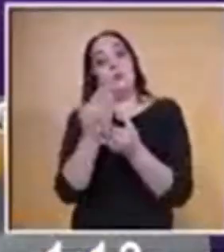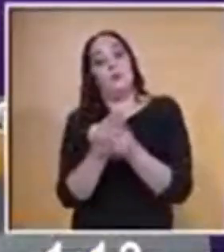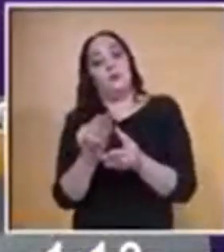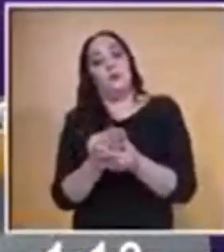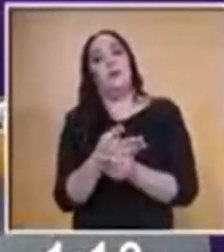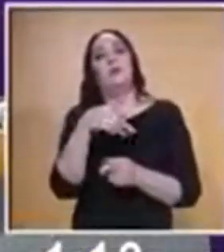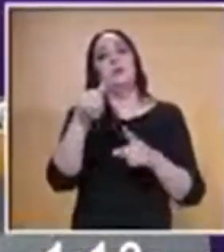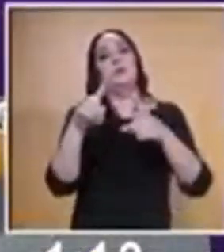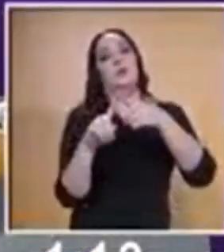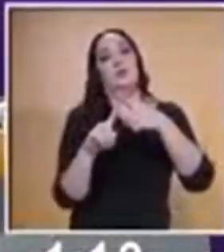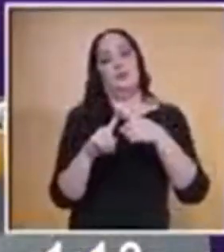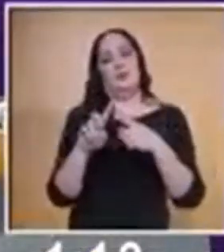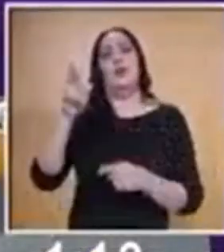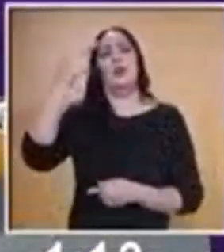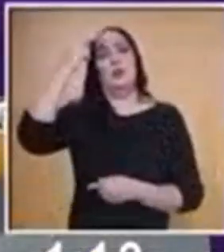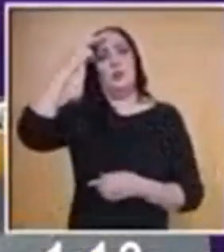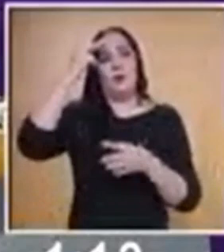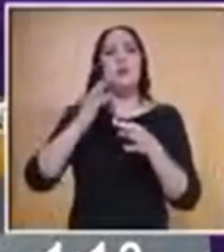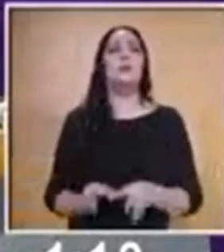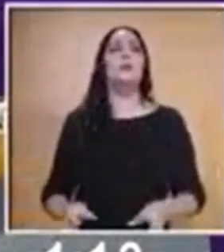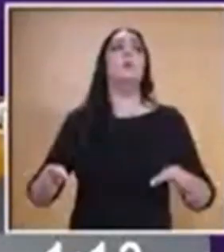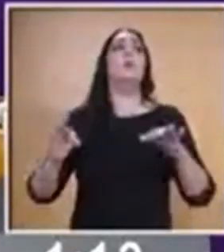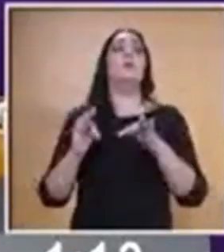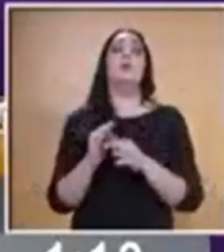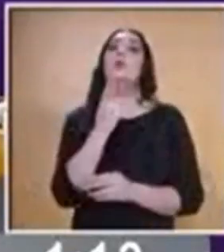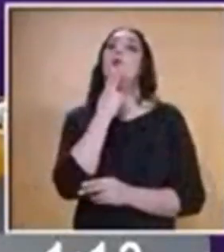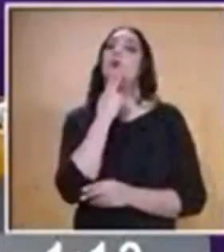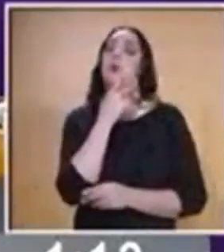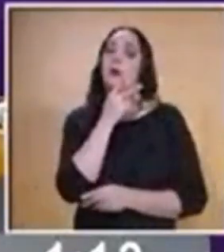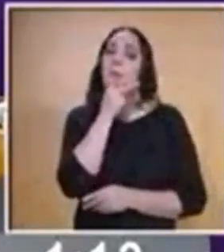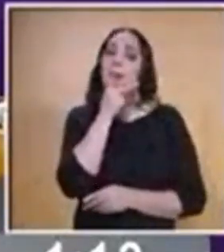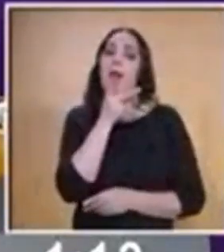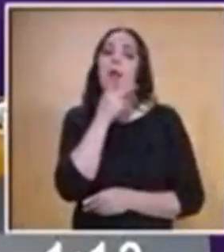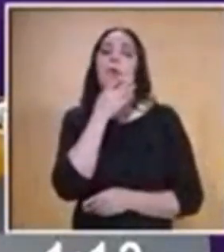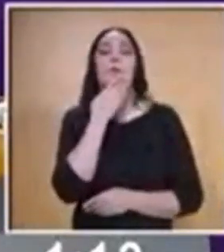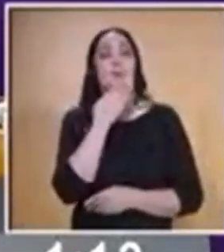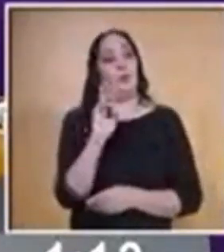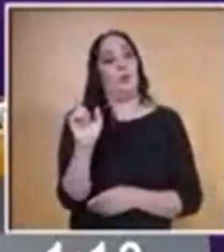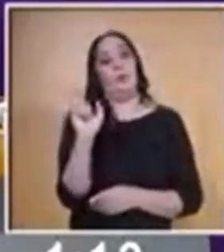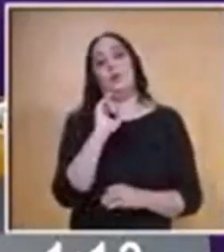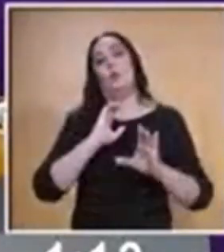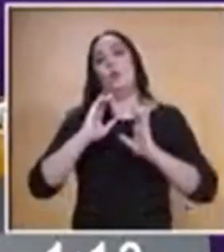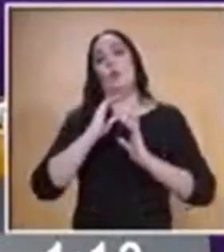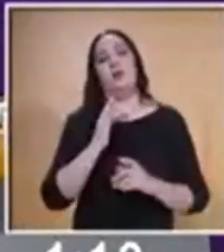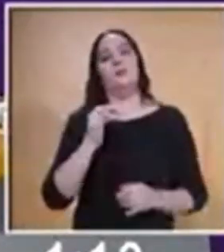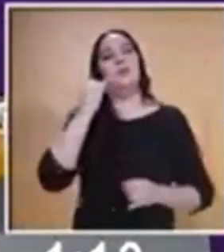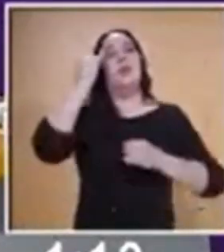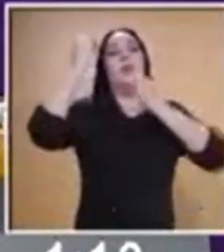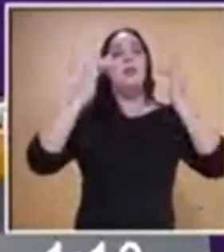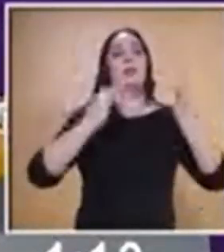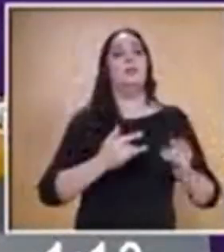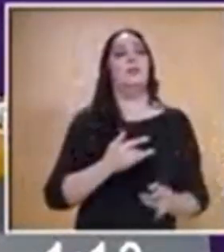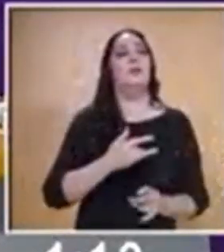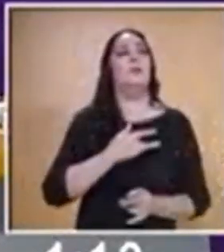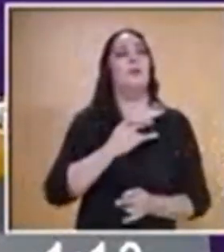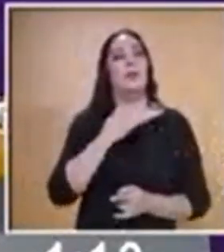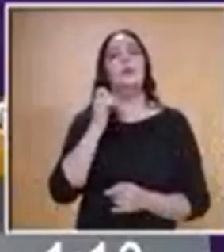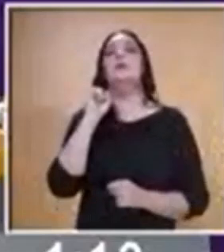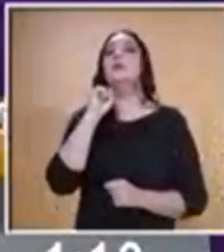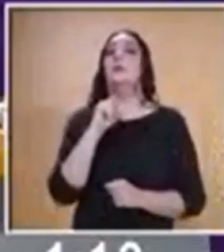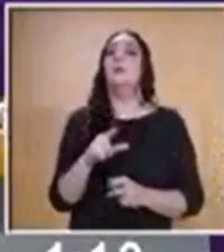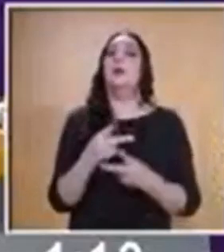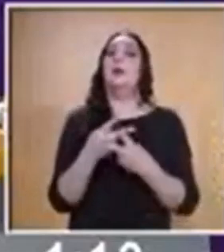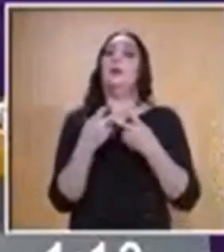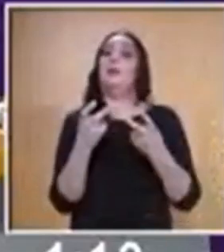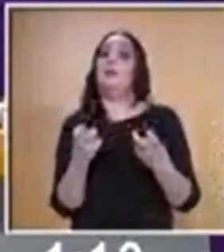Recuerda que es importante emplear un vocabulario apropiado al comunicar ideas, sentimientos y sucesos, así como adjetivos y